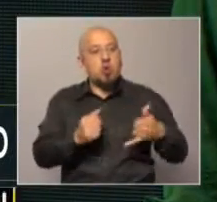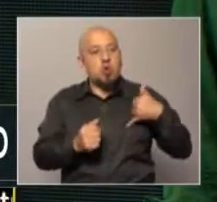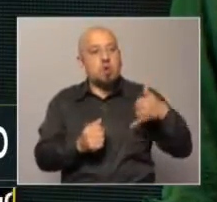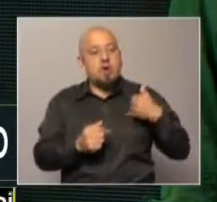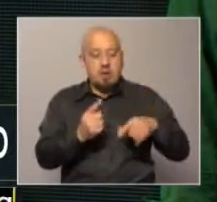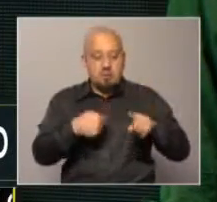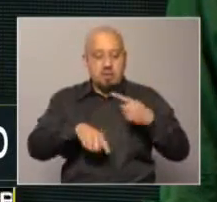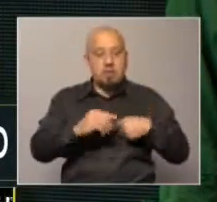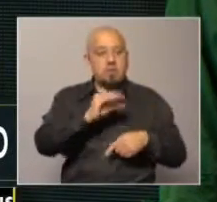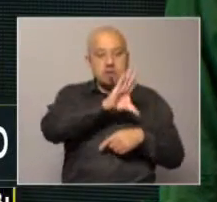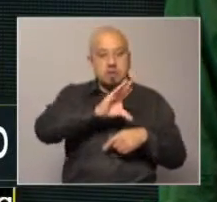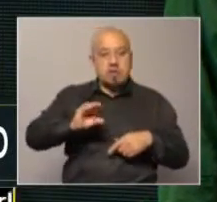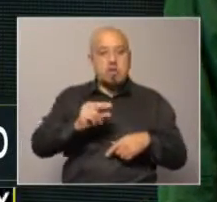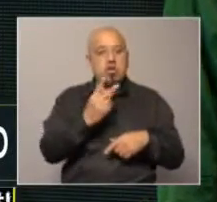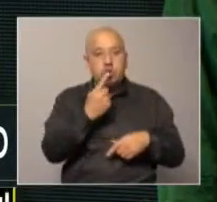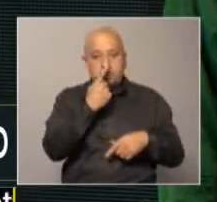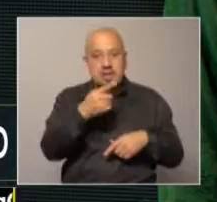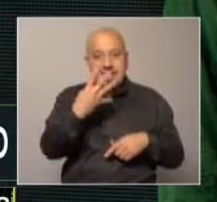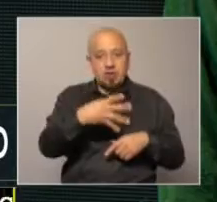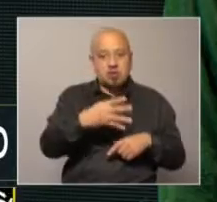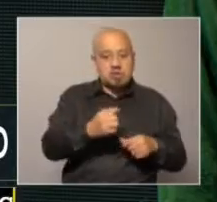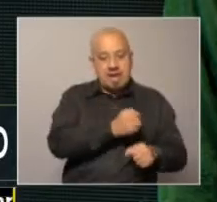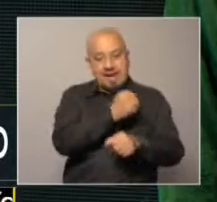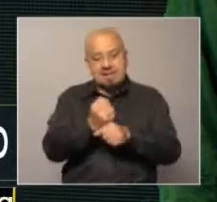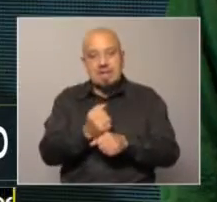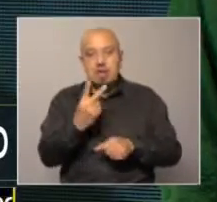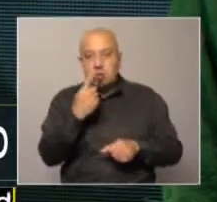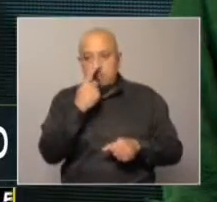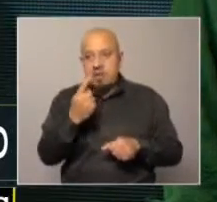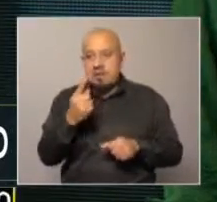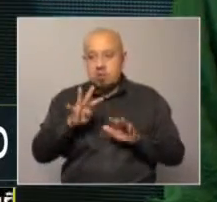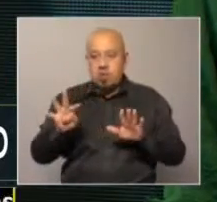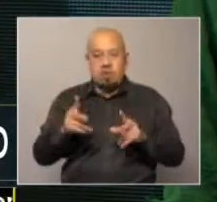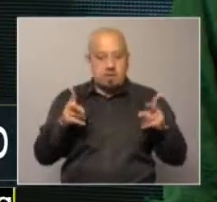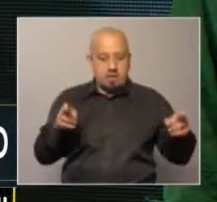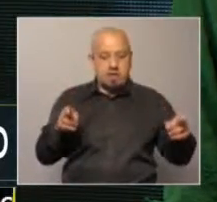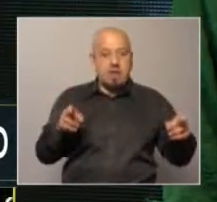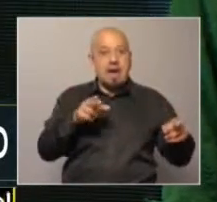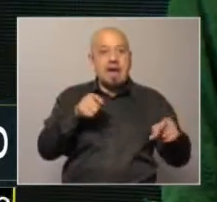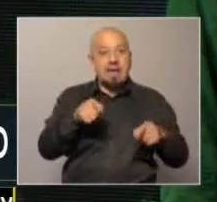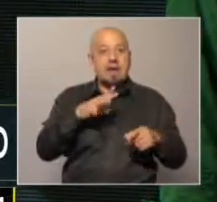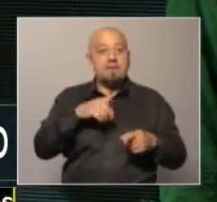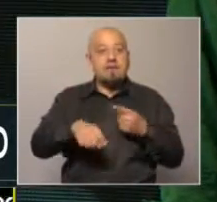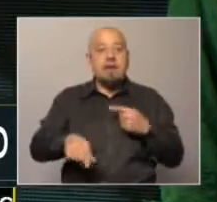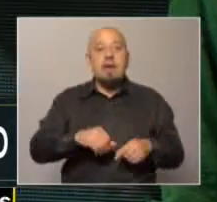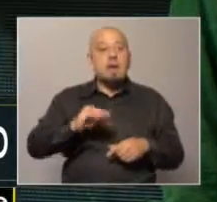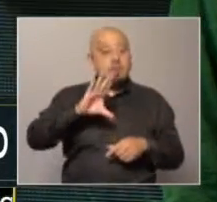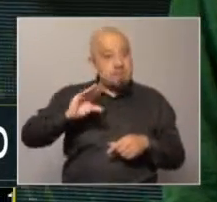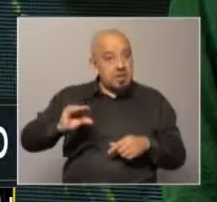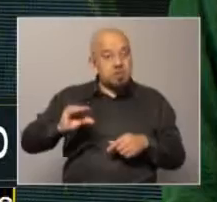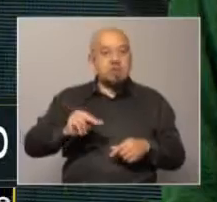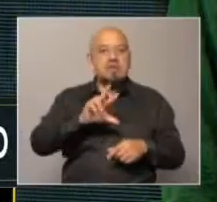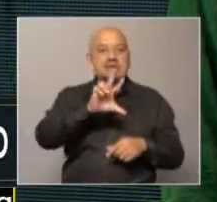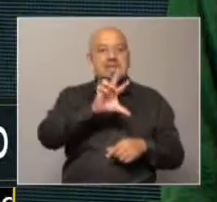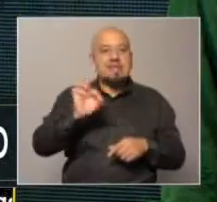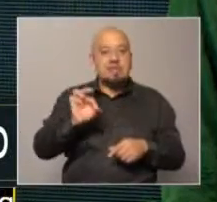baja desde el 2014 al 2019, que en el 2019 llegamos a menos de 300 adolescentes en el sistema penal juvenil.